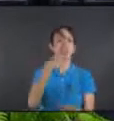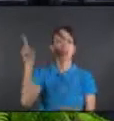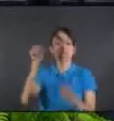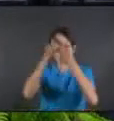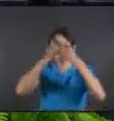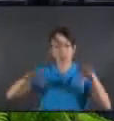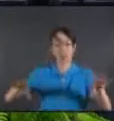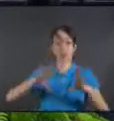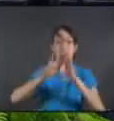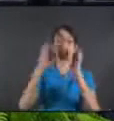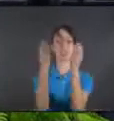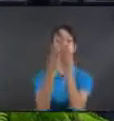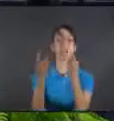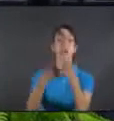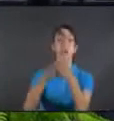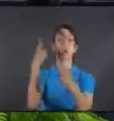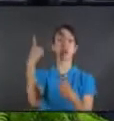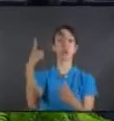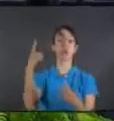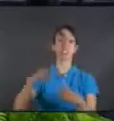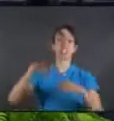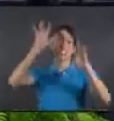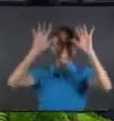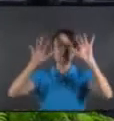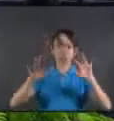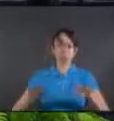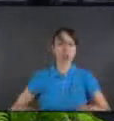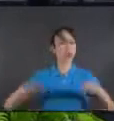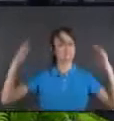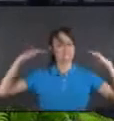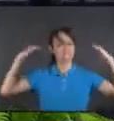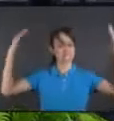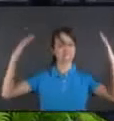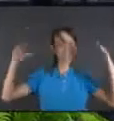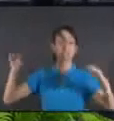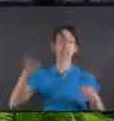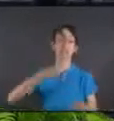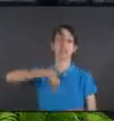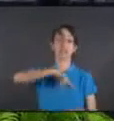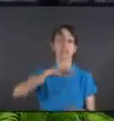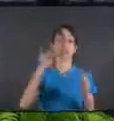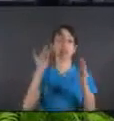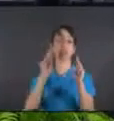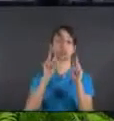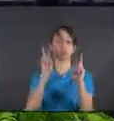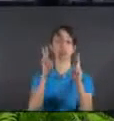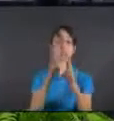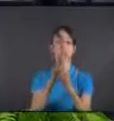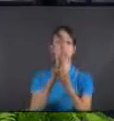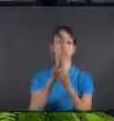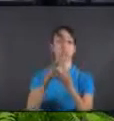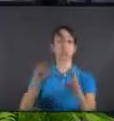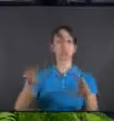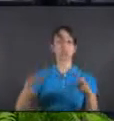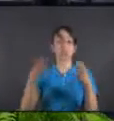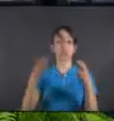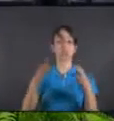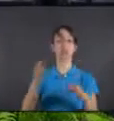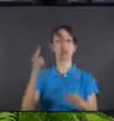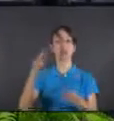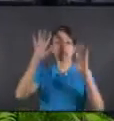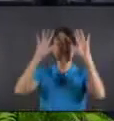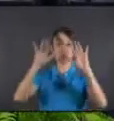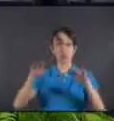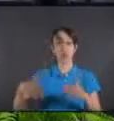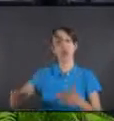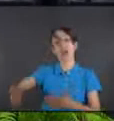Si Dios la había creado llena de vida, llena de vegetación, así la había creado. Y ahora estaba